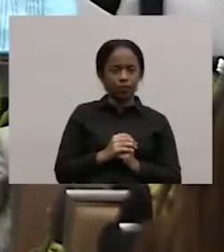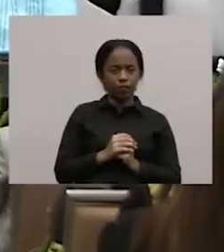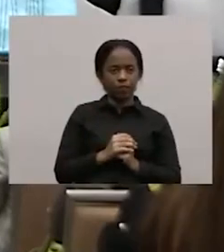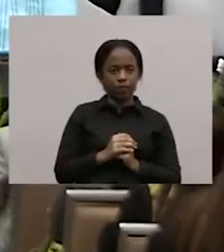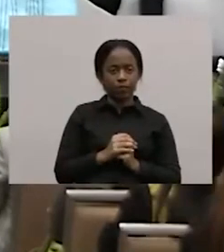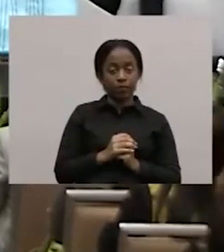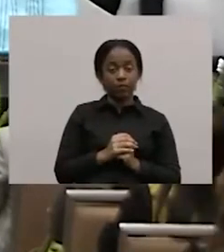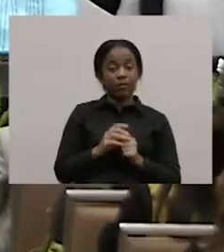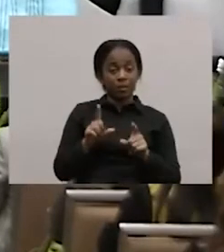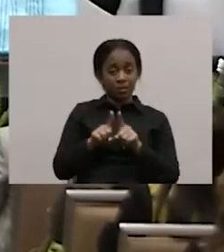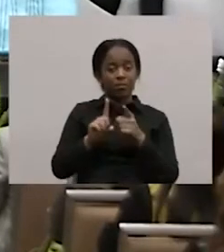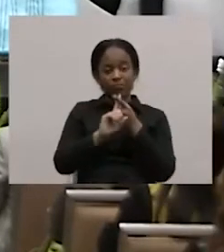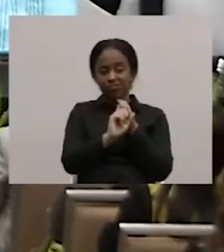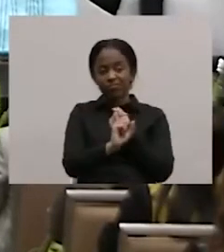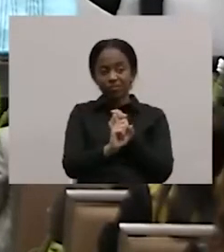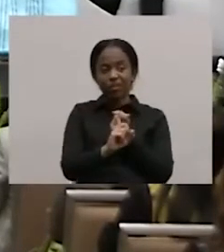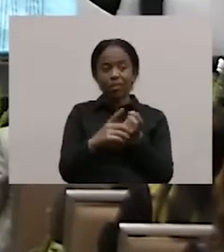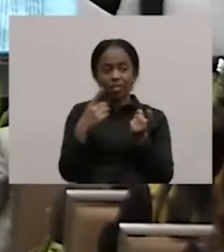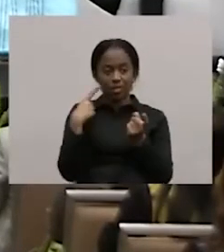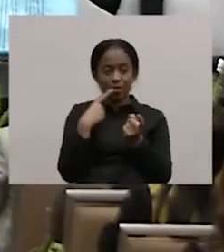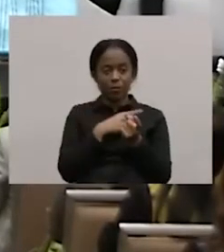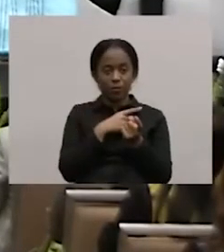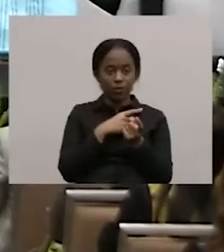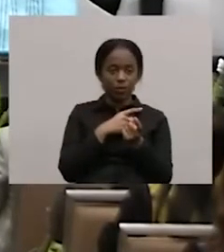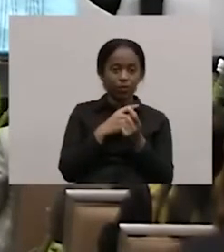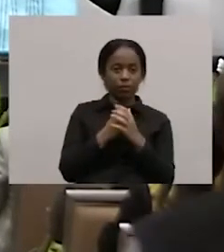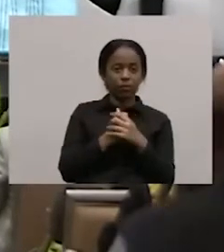Exdiputado y amigo también.